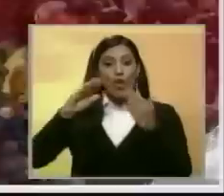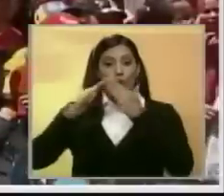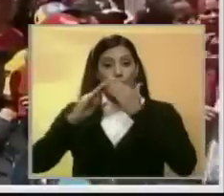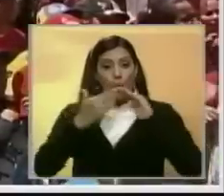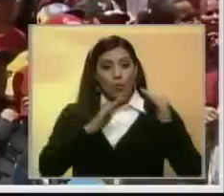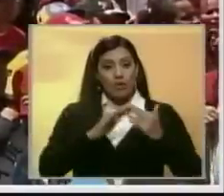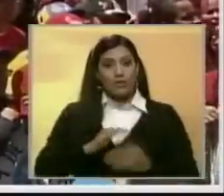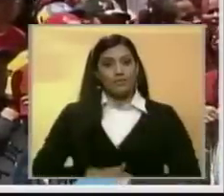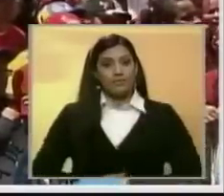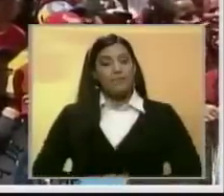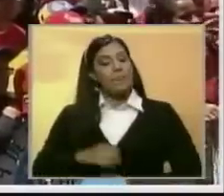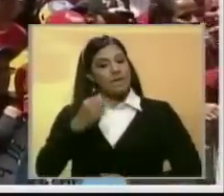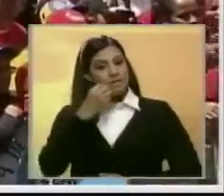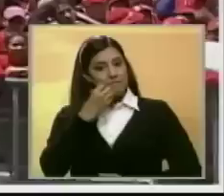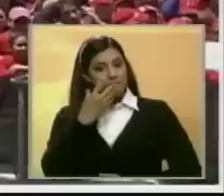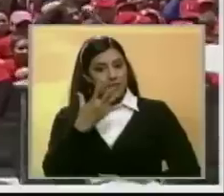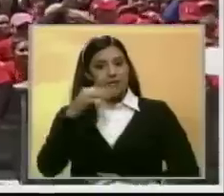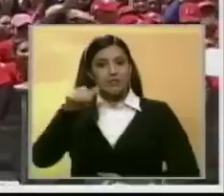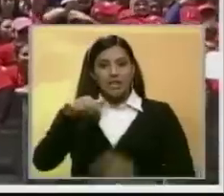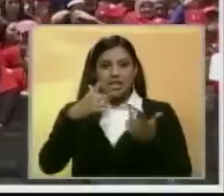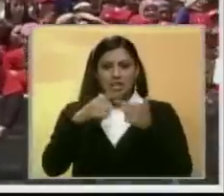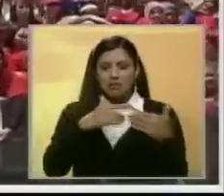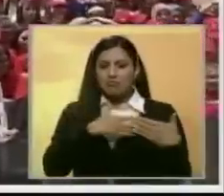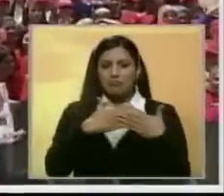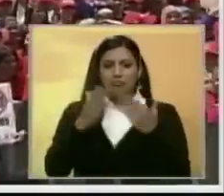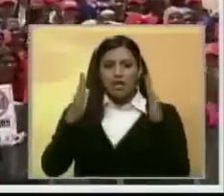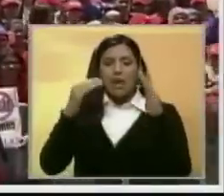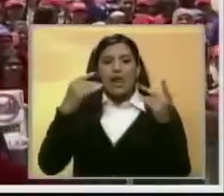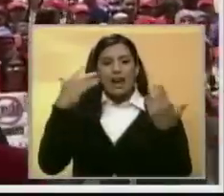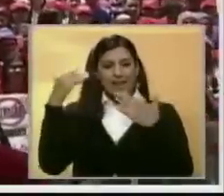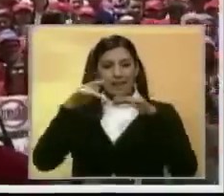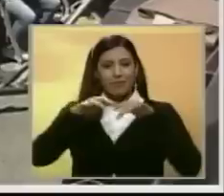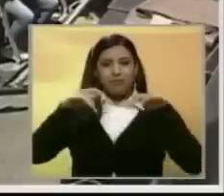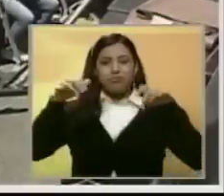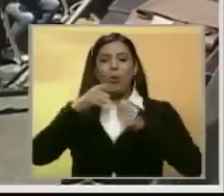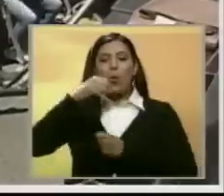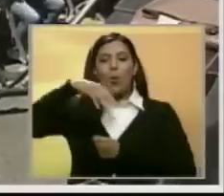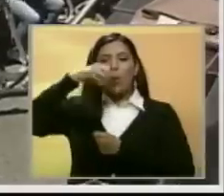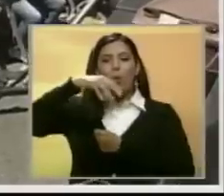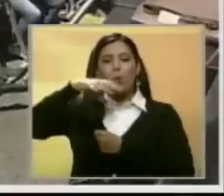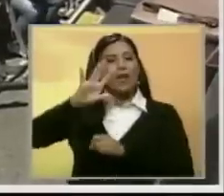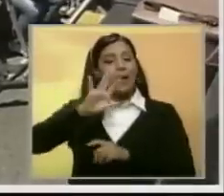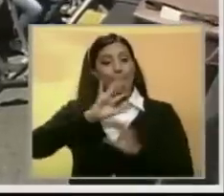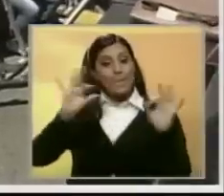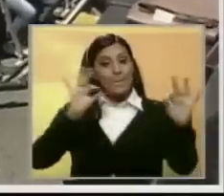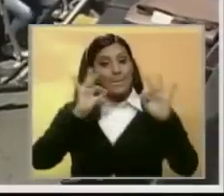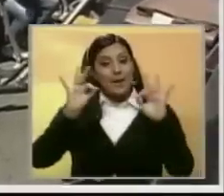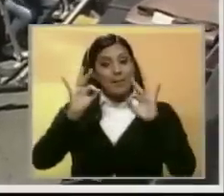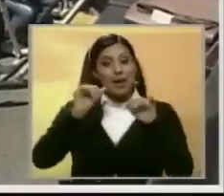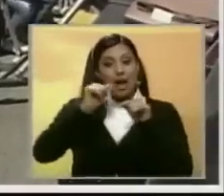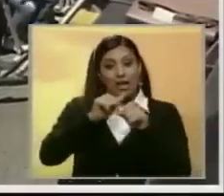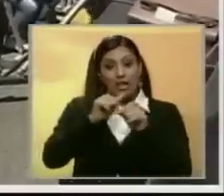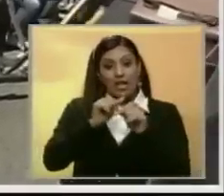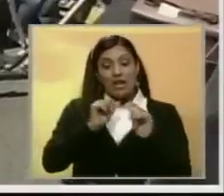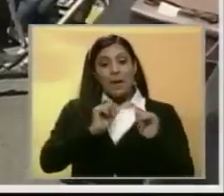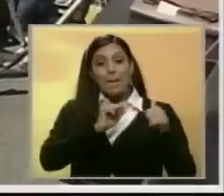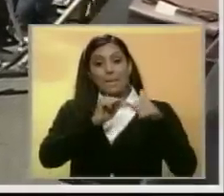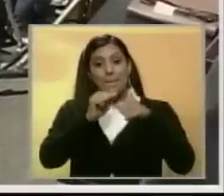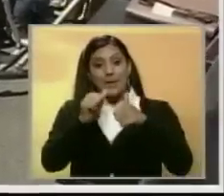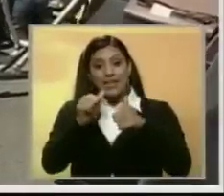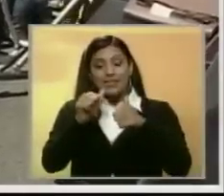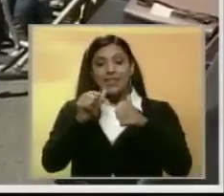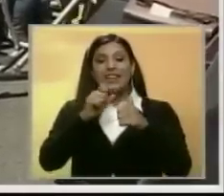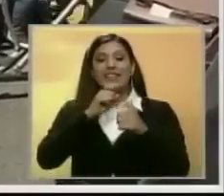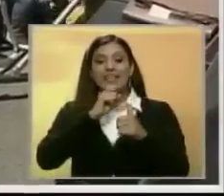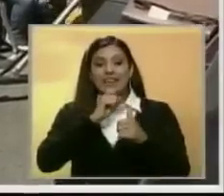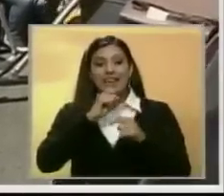comunidades. Bien, aquí ya se encuentra dispuesta la tarima, donde se tiene previsto que de un momento a otro lleguen